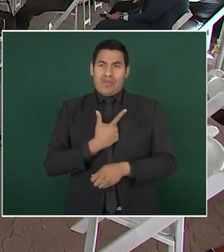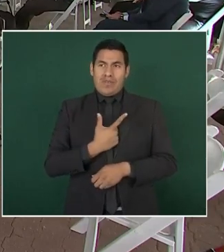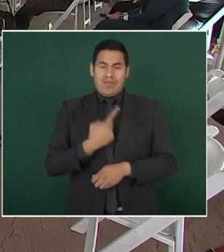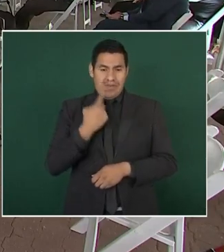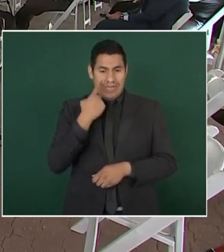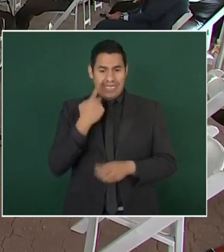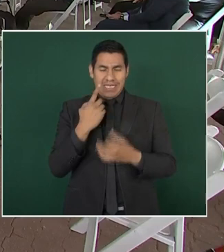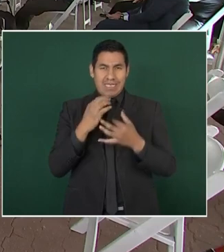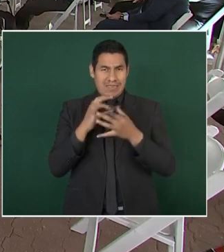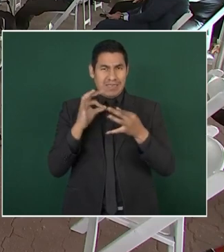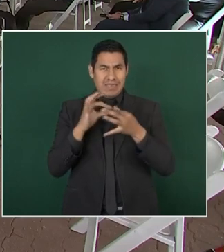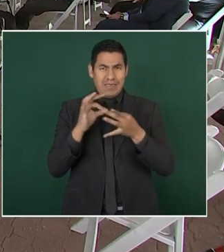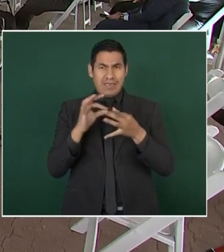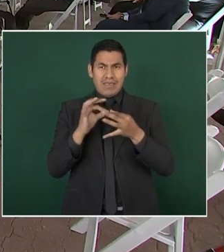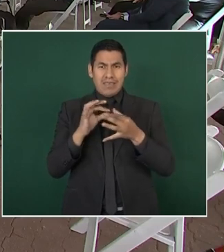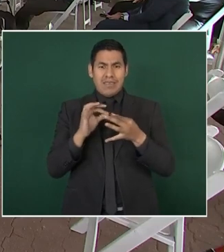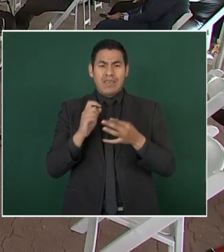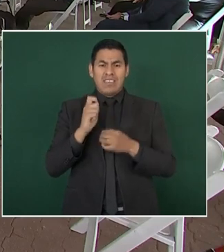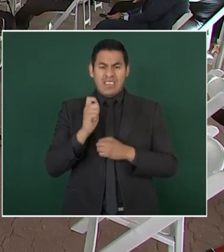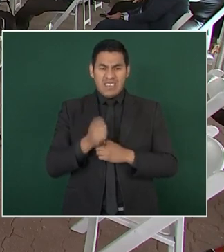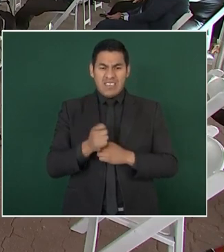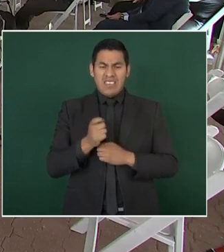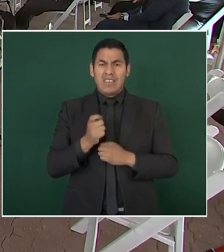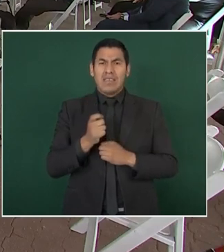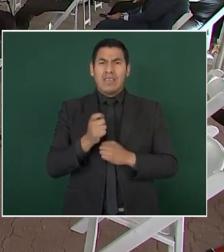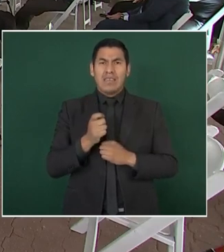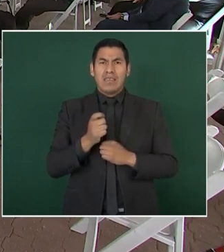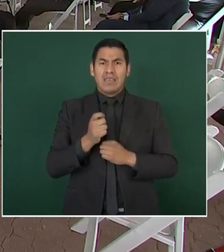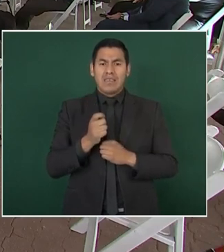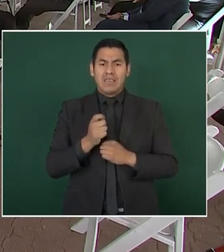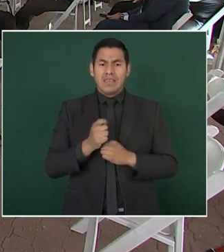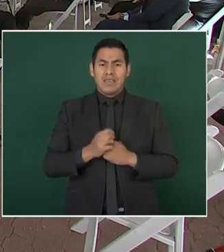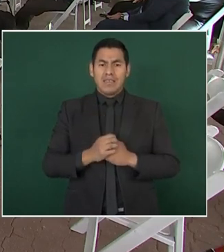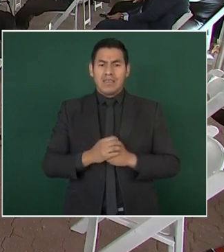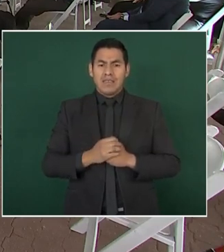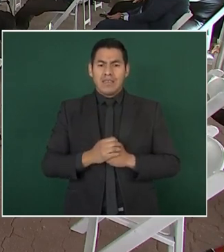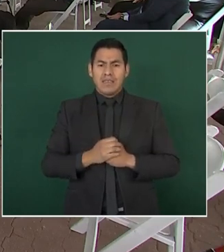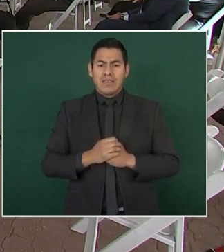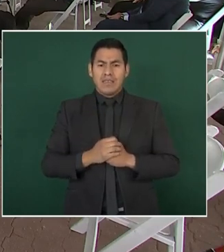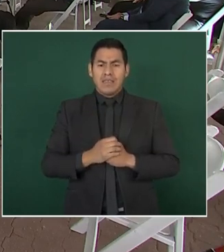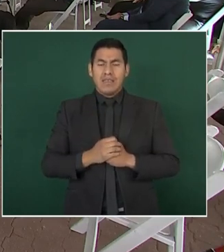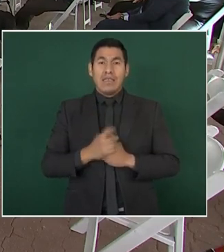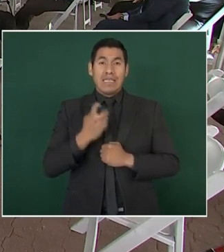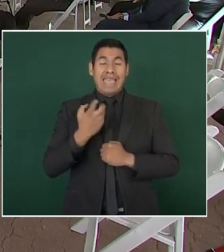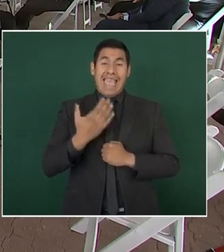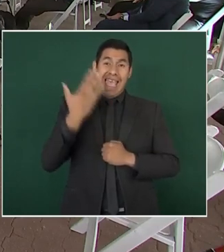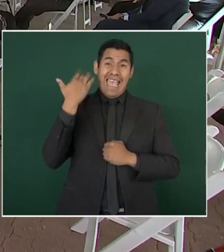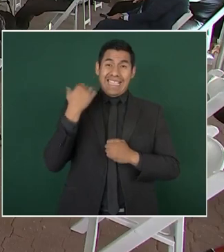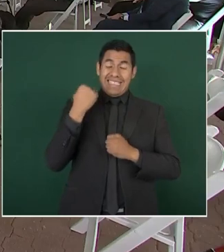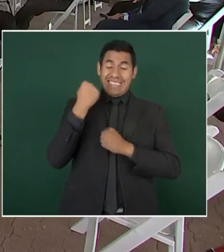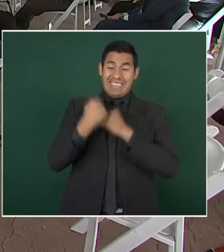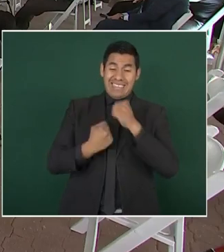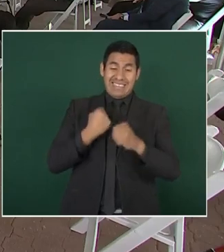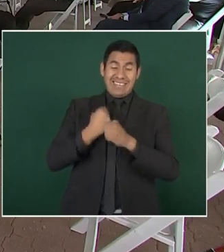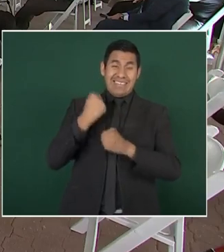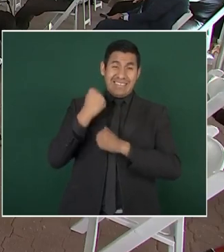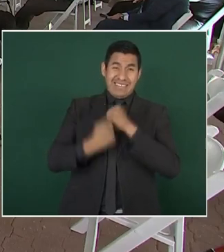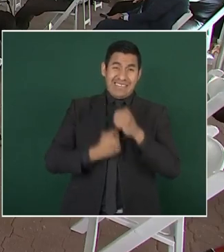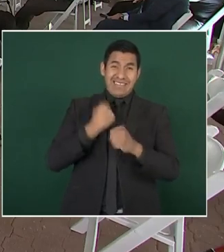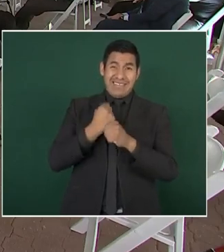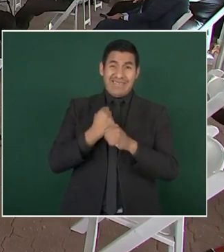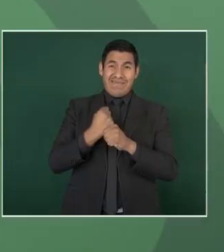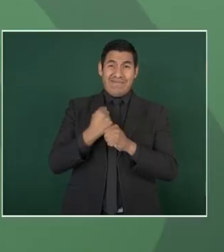saber de ti. Gracias. Porque llevas muchos años en el periodismo, muchos